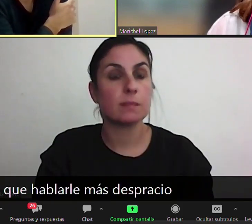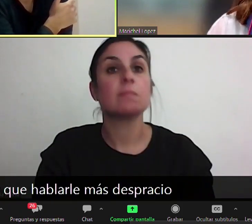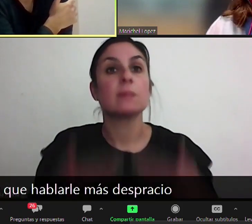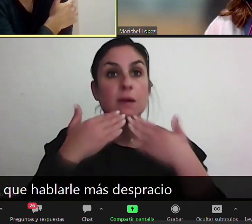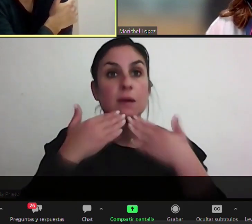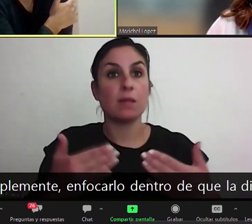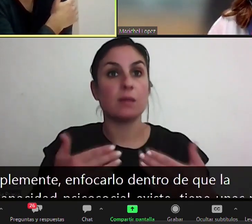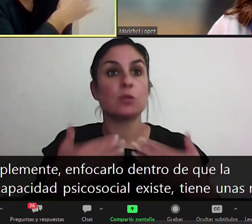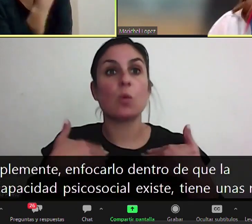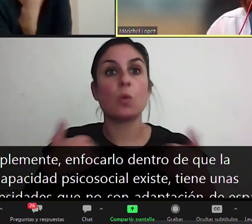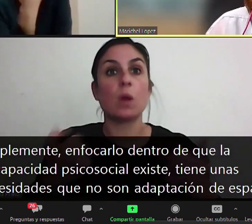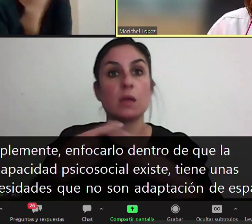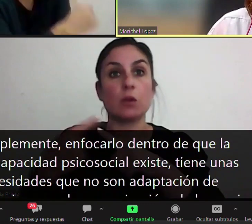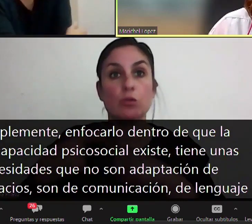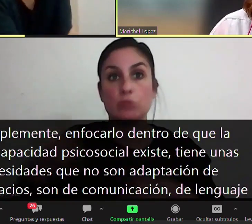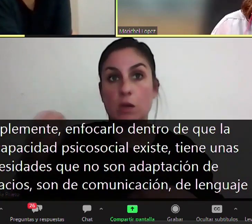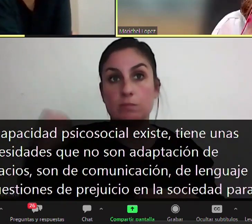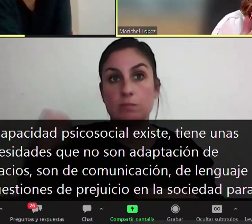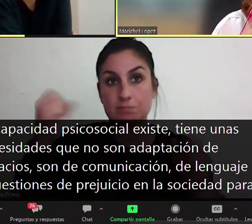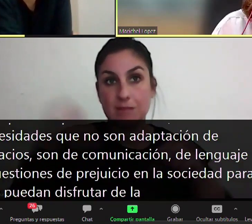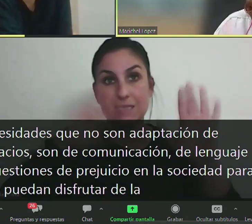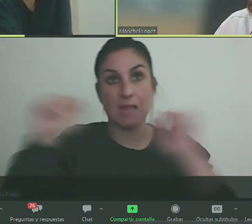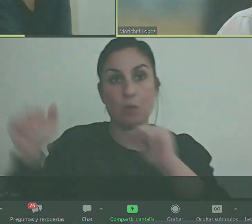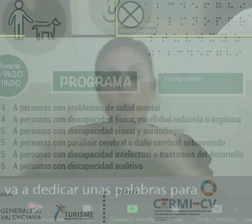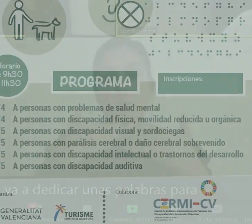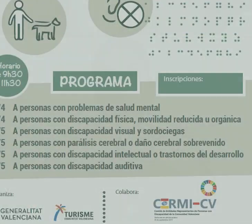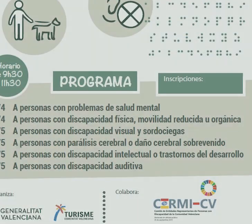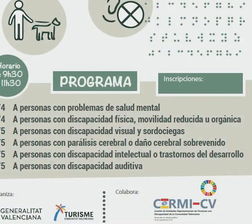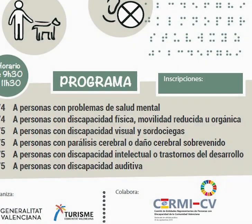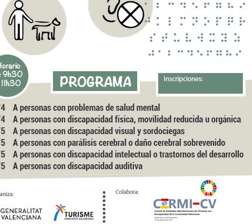contactáis para cualquier cosa, ¿vale? Un saludo y muchísimas gracias. Gracias. Hasta luego. Hasta luego. Gracias.